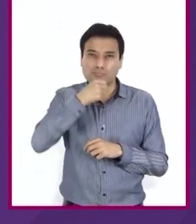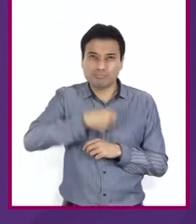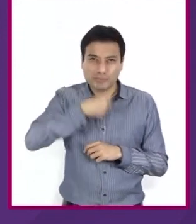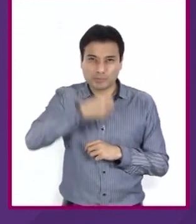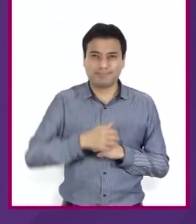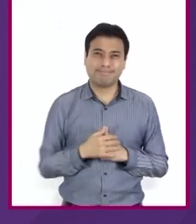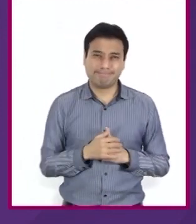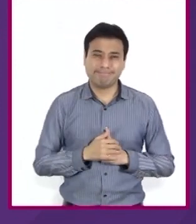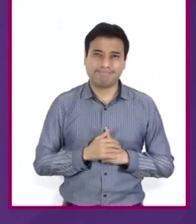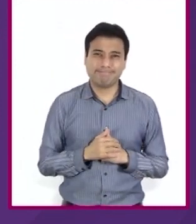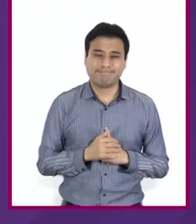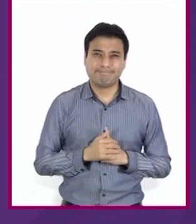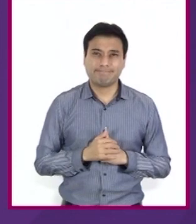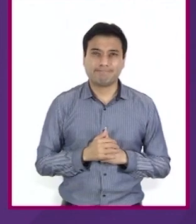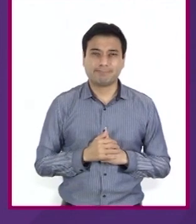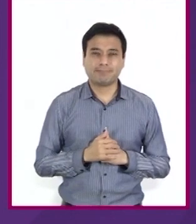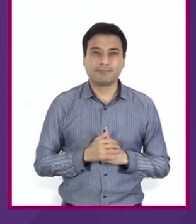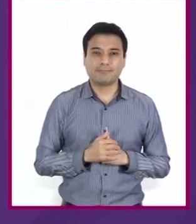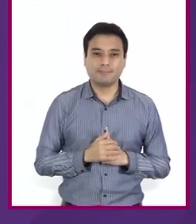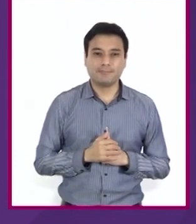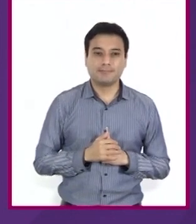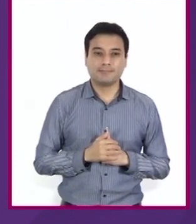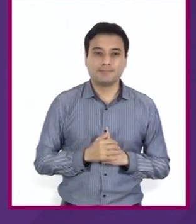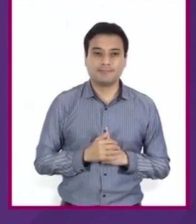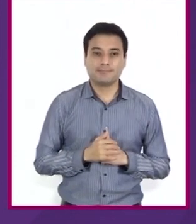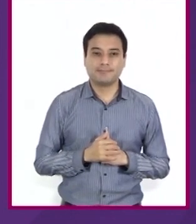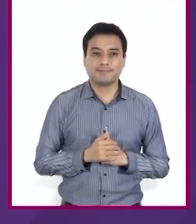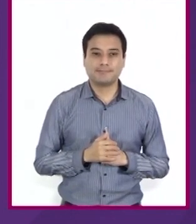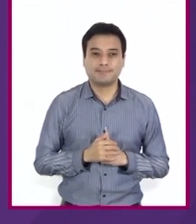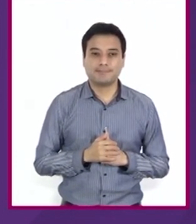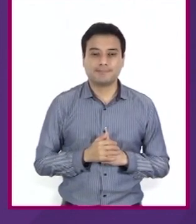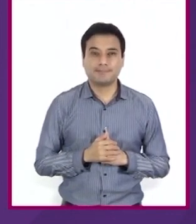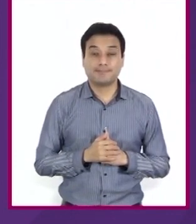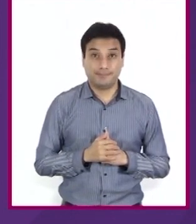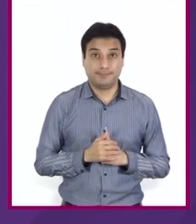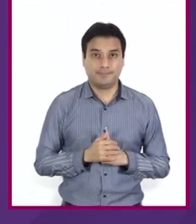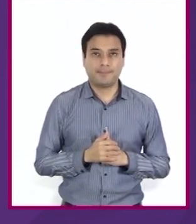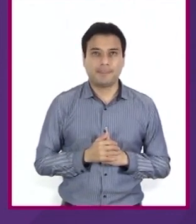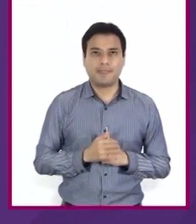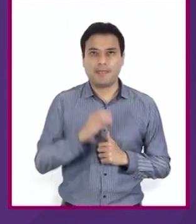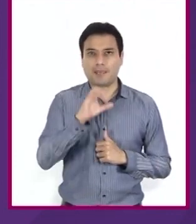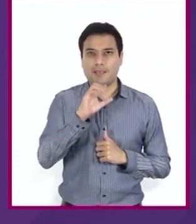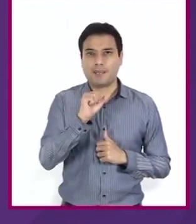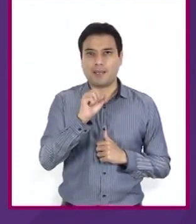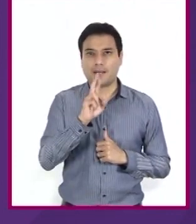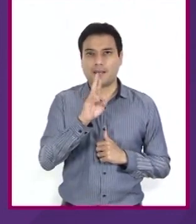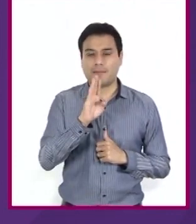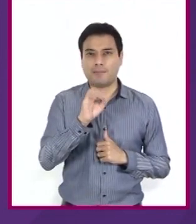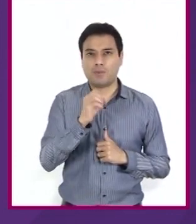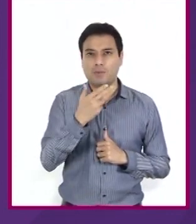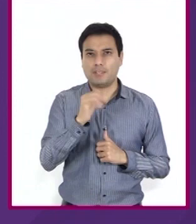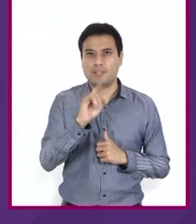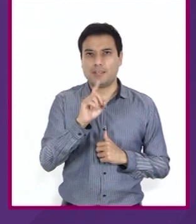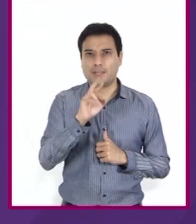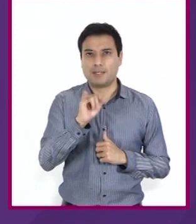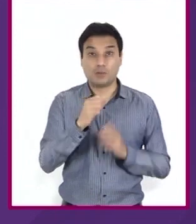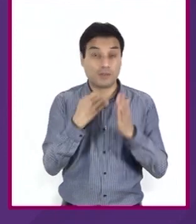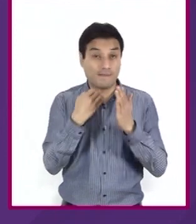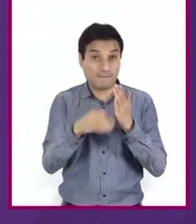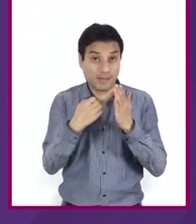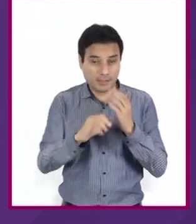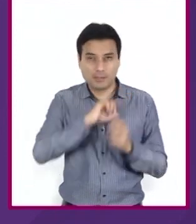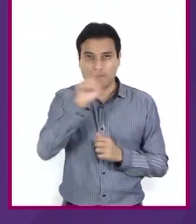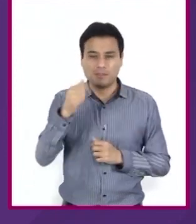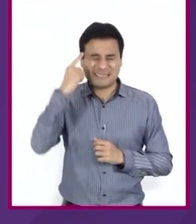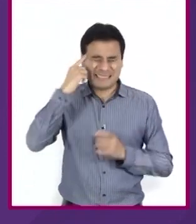y la piel. Por falta o carencia de los carbohidratos, podríamos presentar dolor de